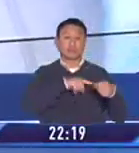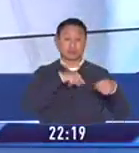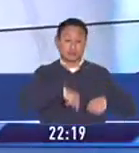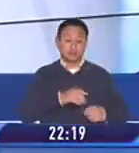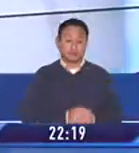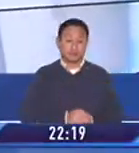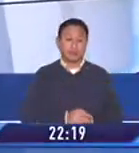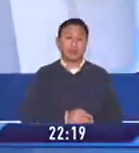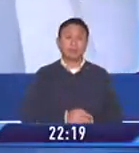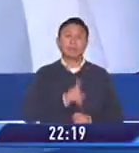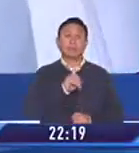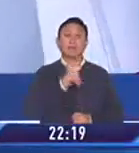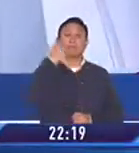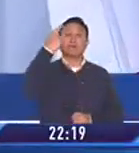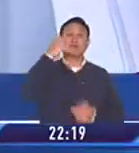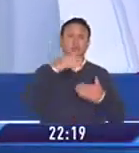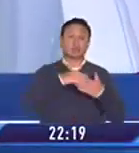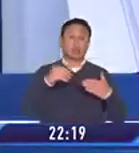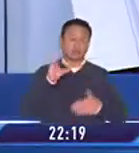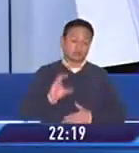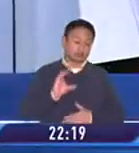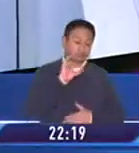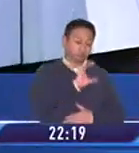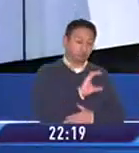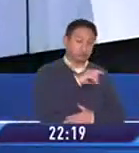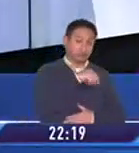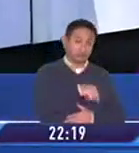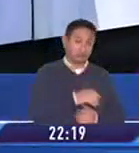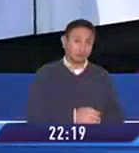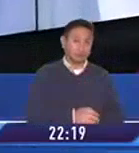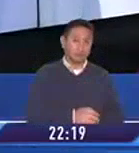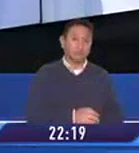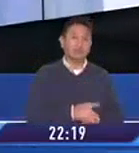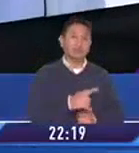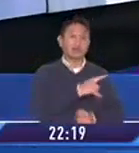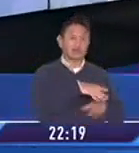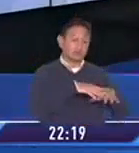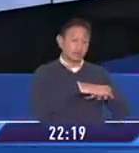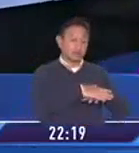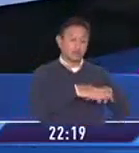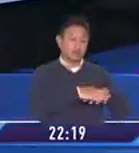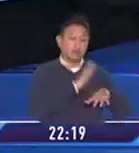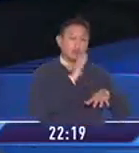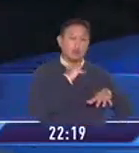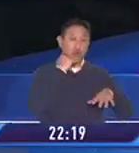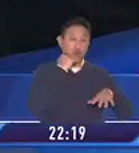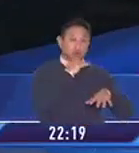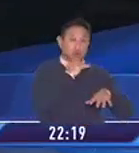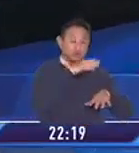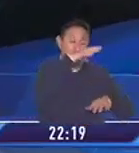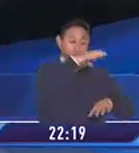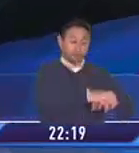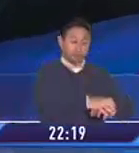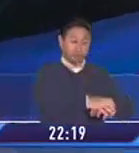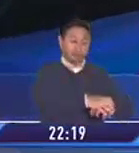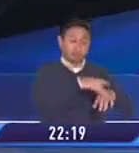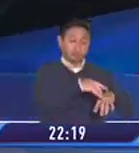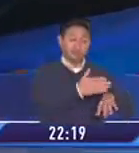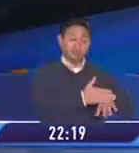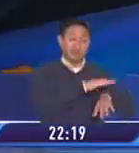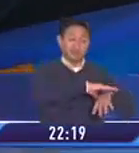destina alrededor de $1 millón para la reposición de rejillas de sumideros y tapas de alcantarillas que han